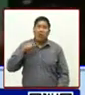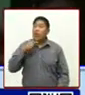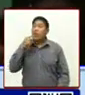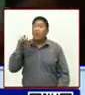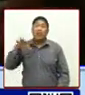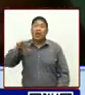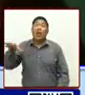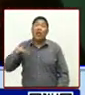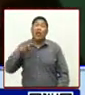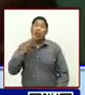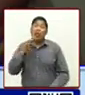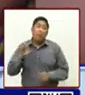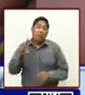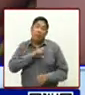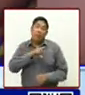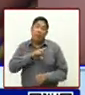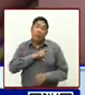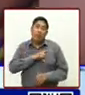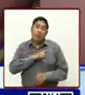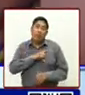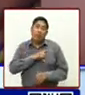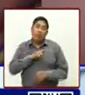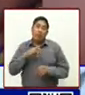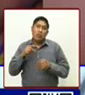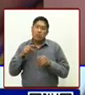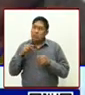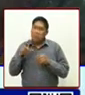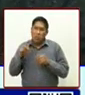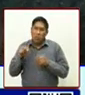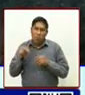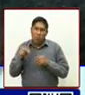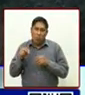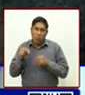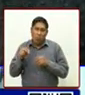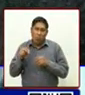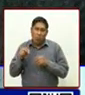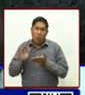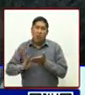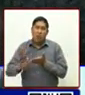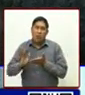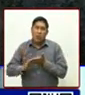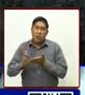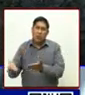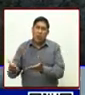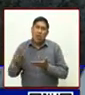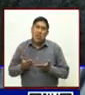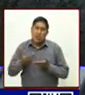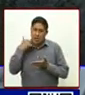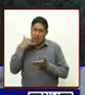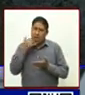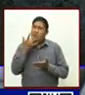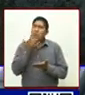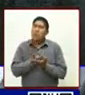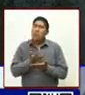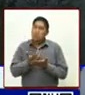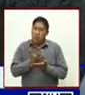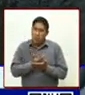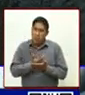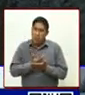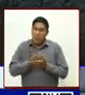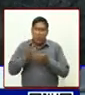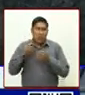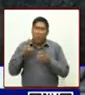los policías? No dejaban que ella nos dé el celular, que dé las pruebas, que dé